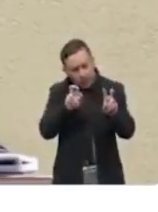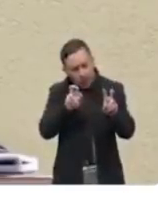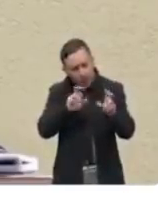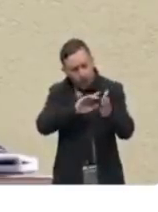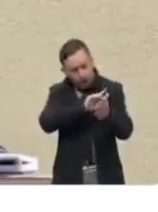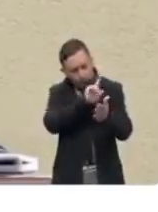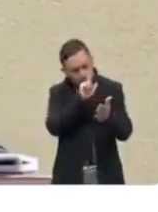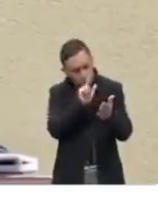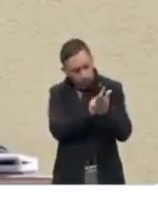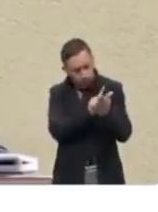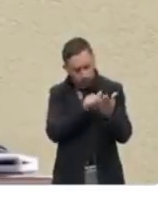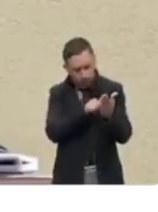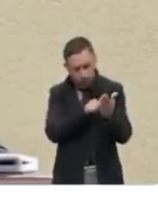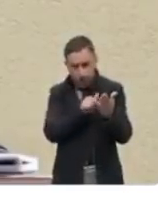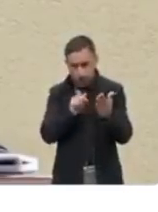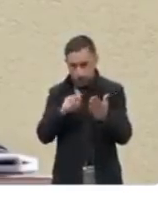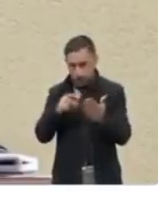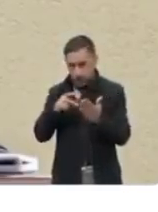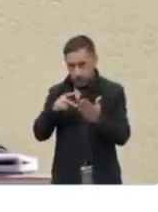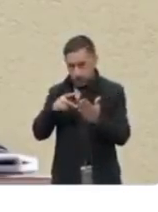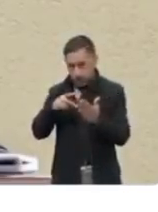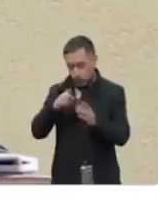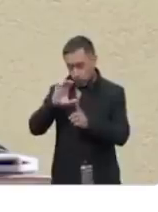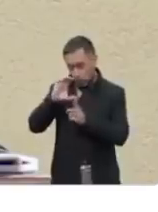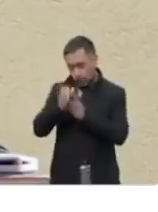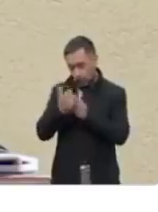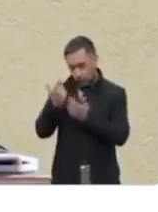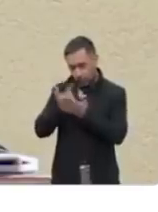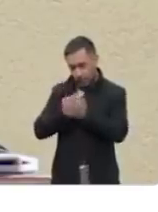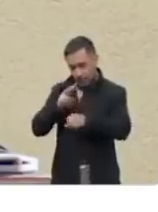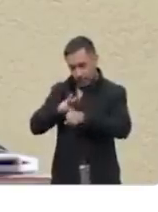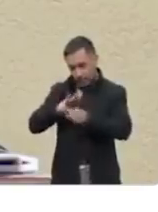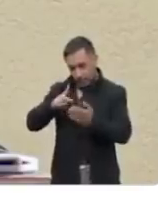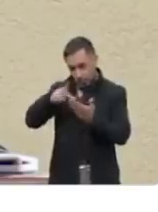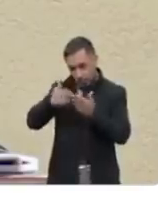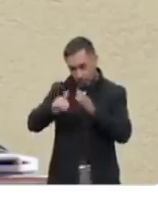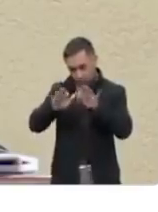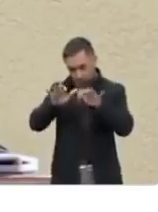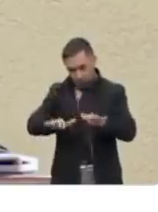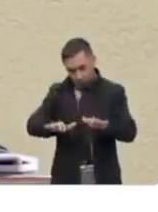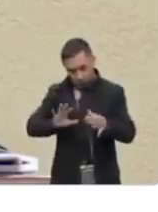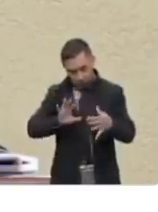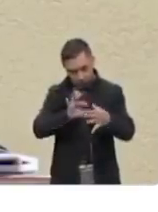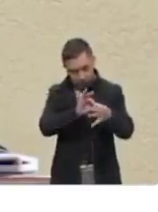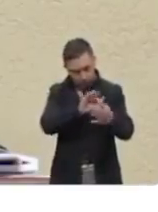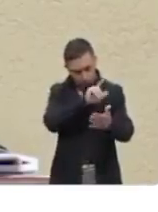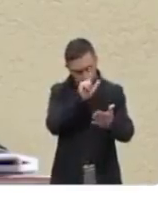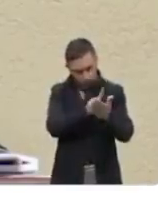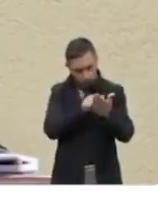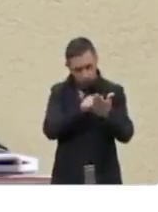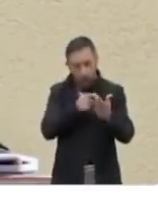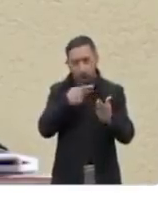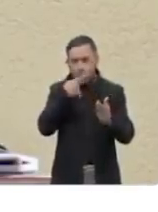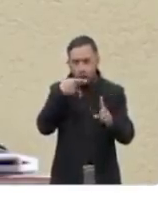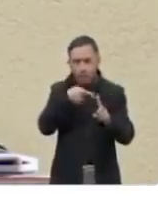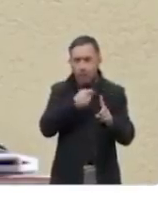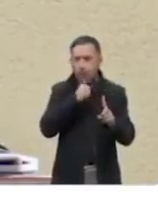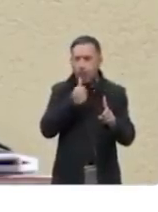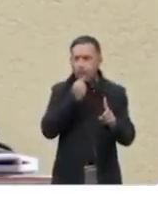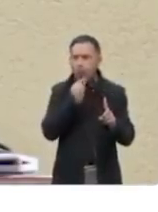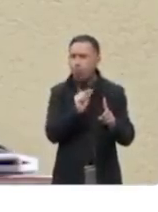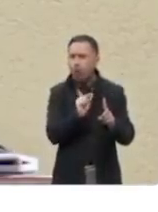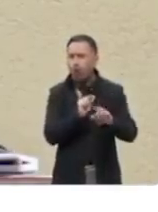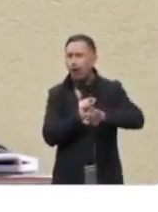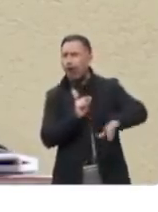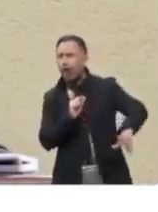que sustenta el proyecto que la comisión de fiscalización nos pone a nuestra consideración se ha hablado de las relaciones